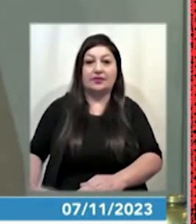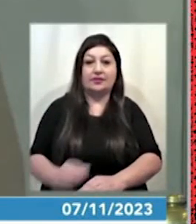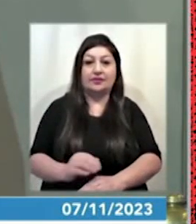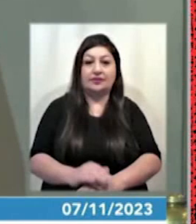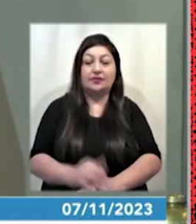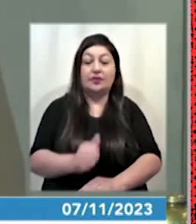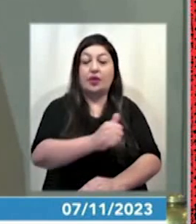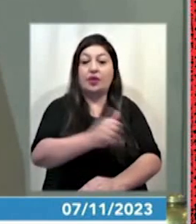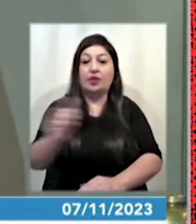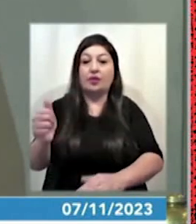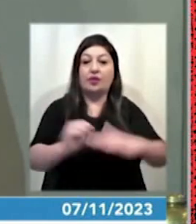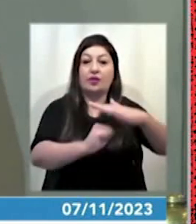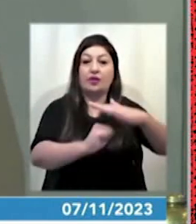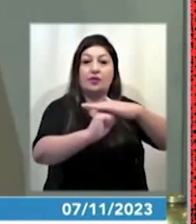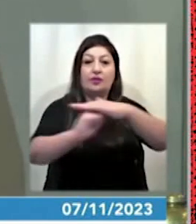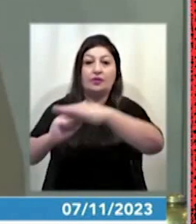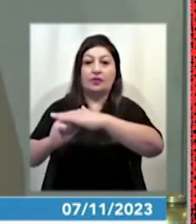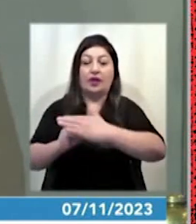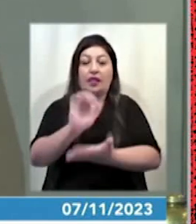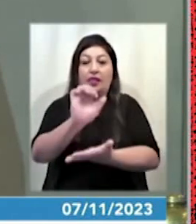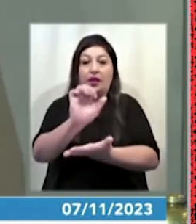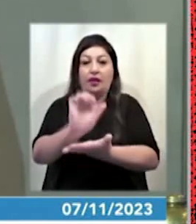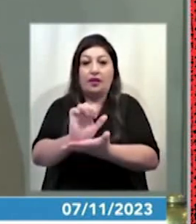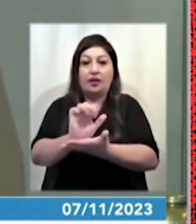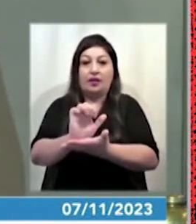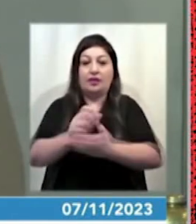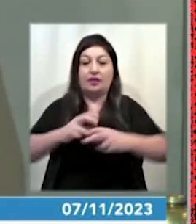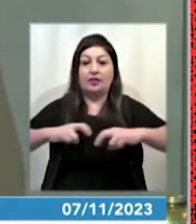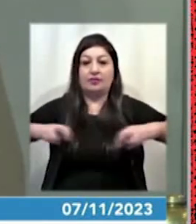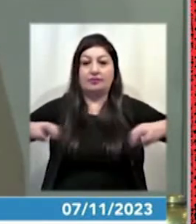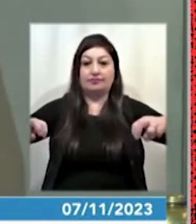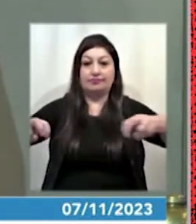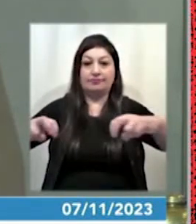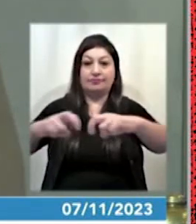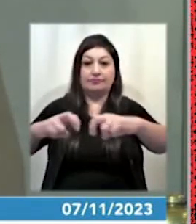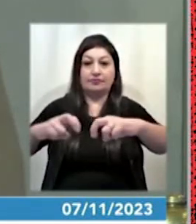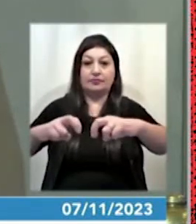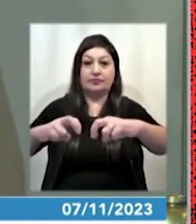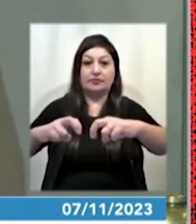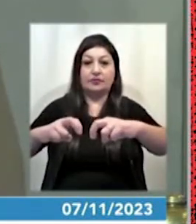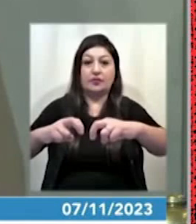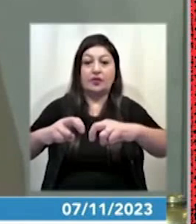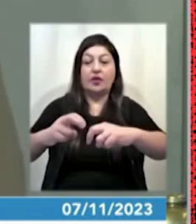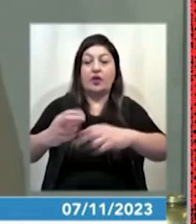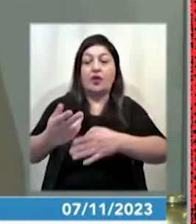contra, ¿eso qué permite? Que ayude a la otra opción. ¿Se entiende?